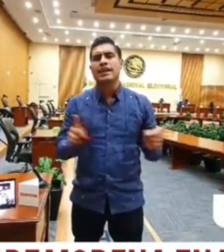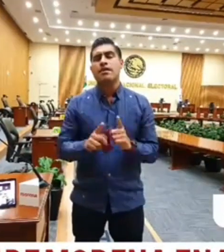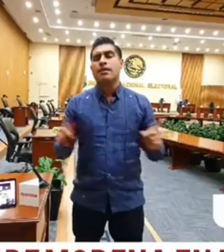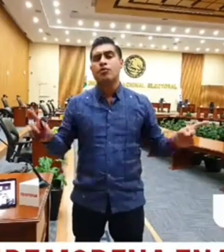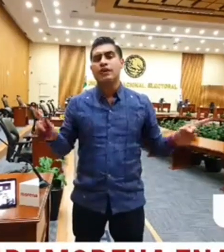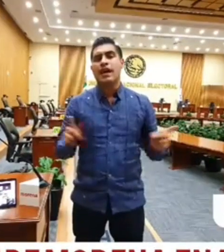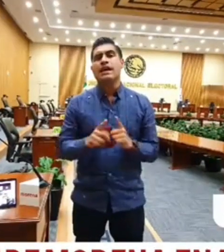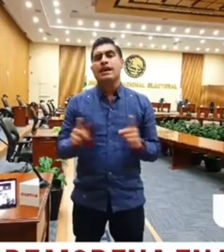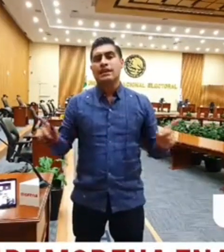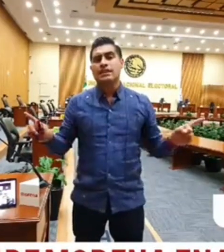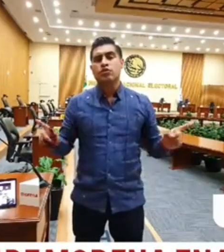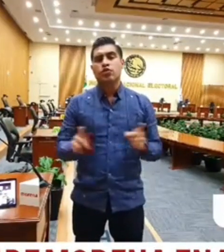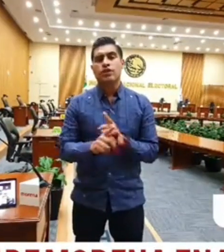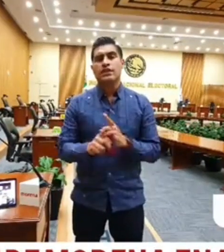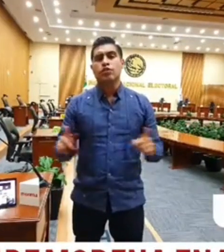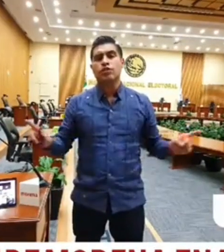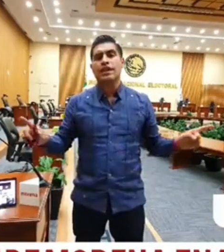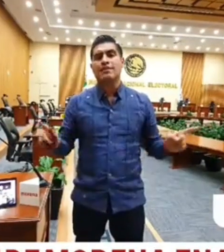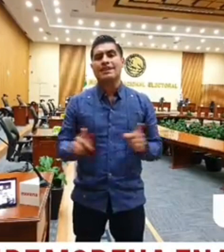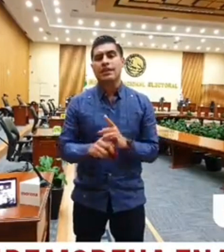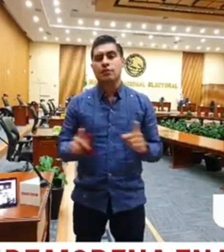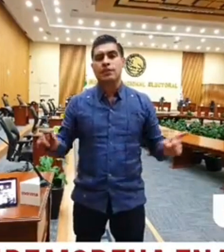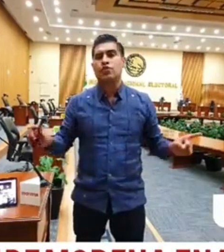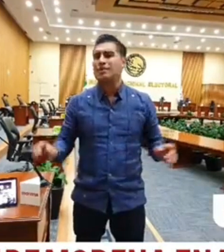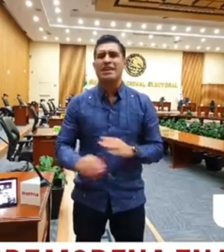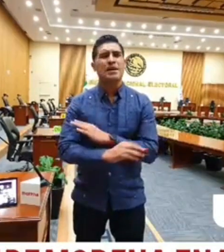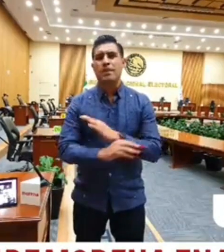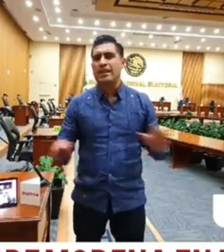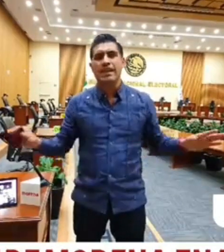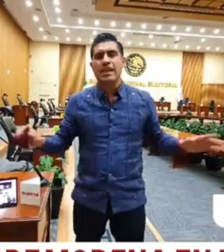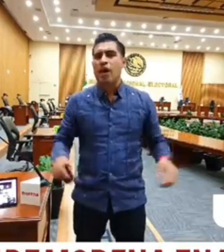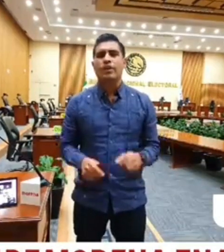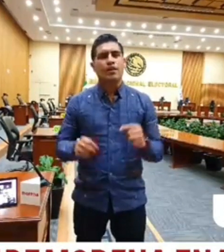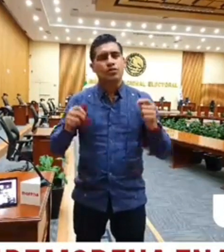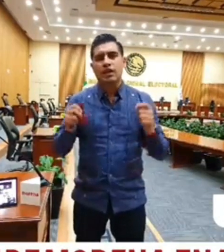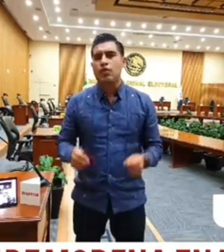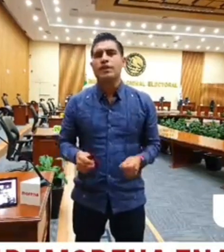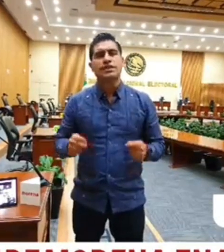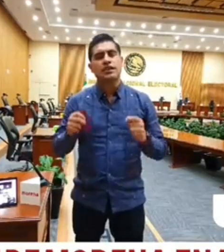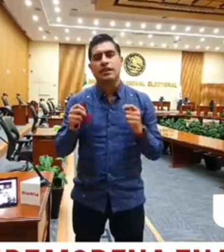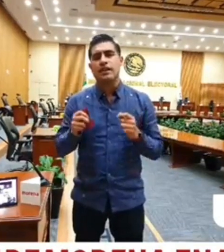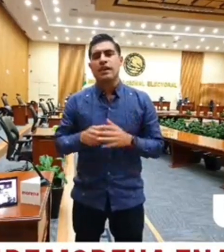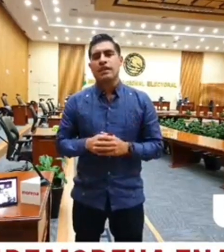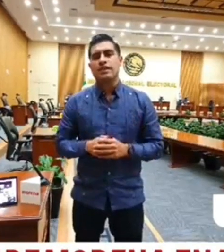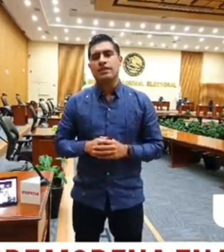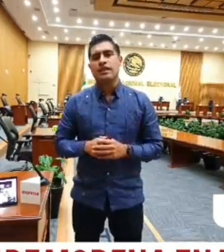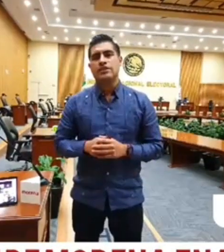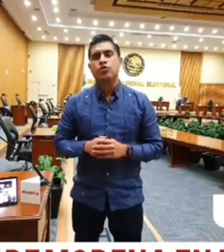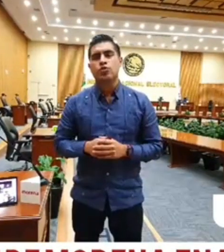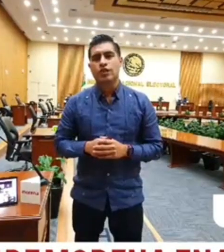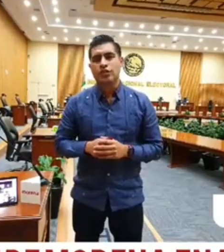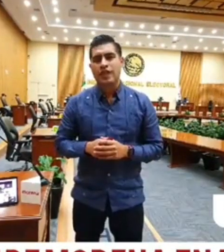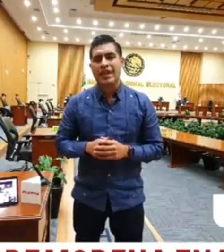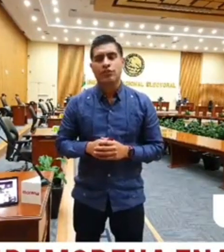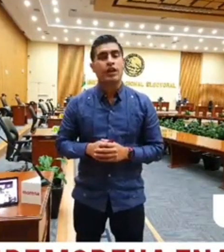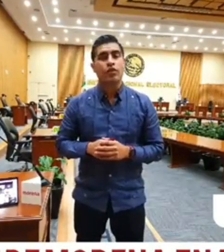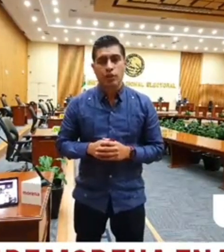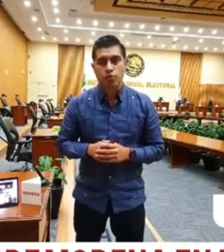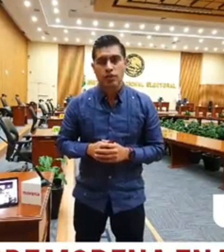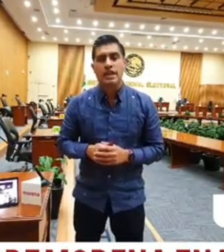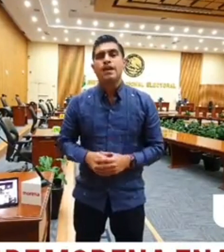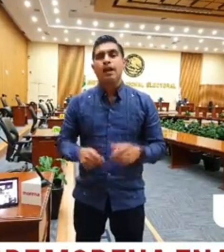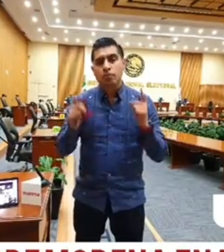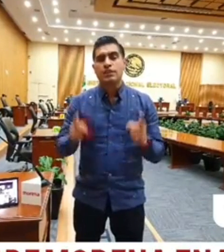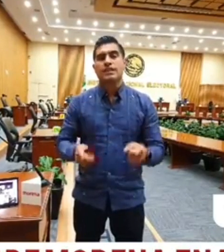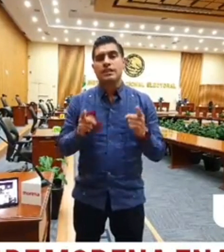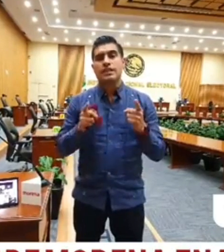nos vamos a callar, vamos a ejercer nuestro derecho de libertad de expresión de manera plena, aunque al consejero presidente de este Instituto Nacional Electoral